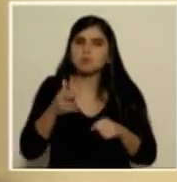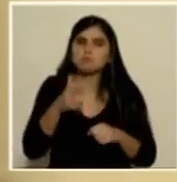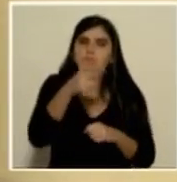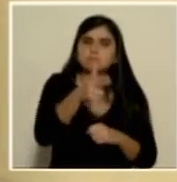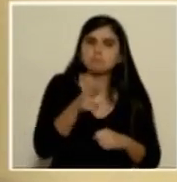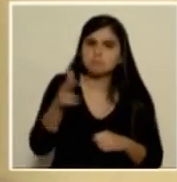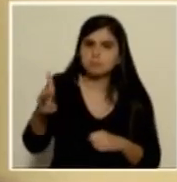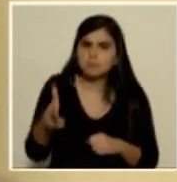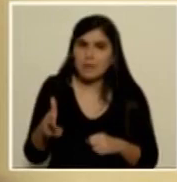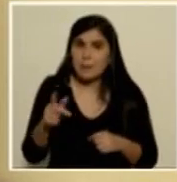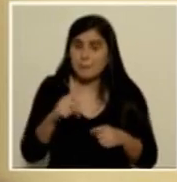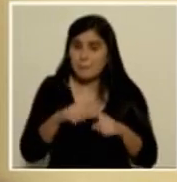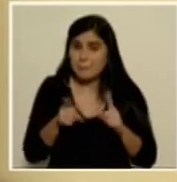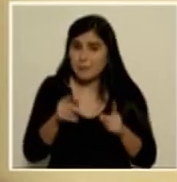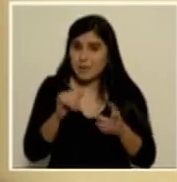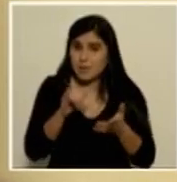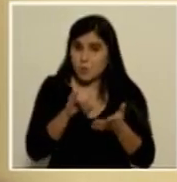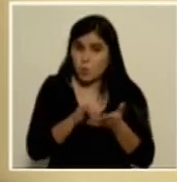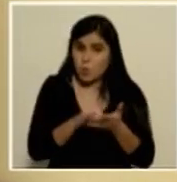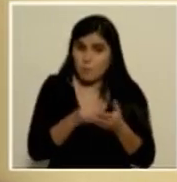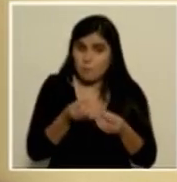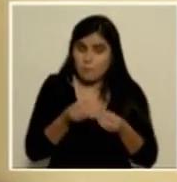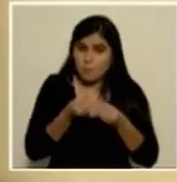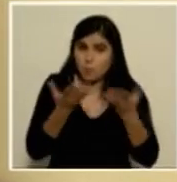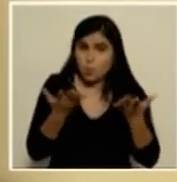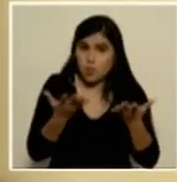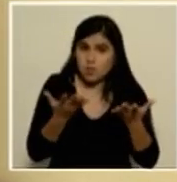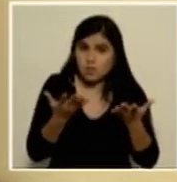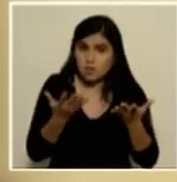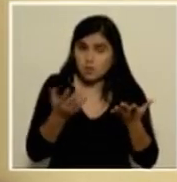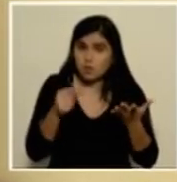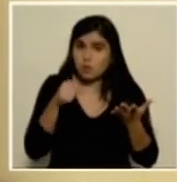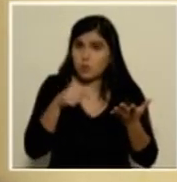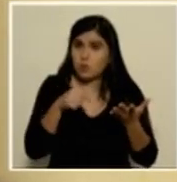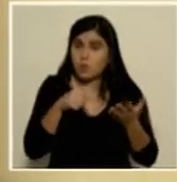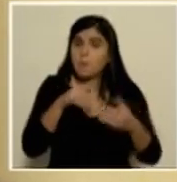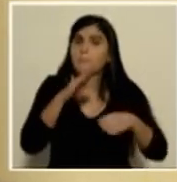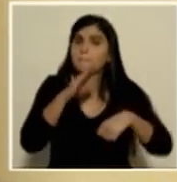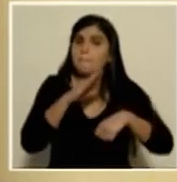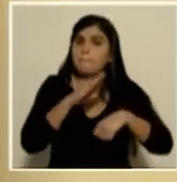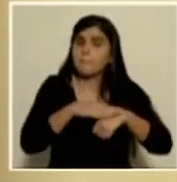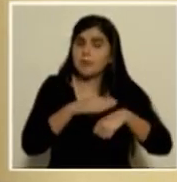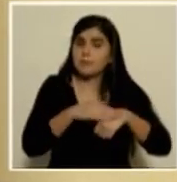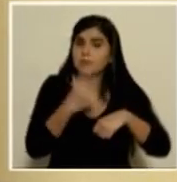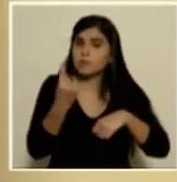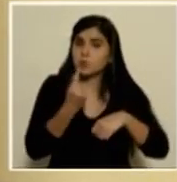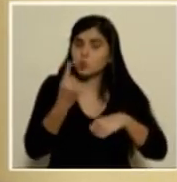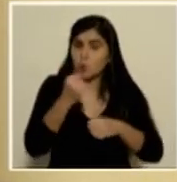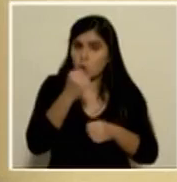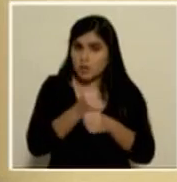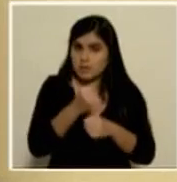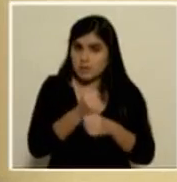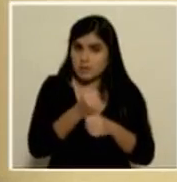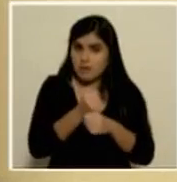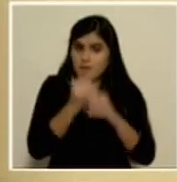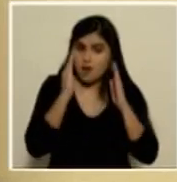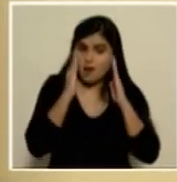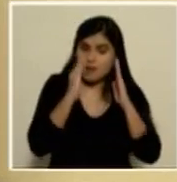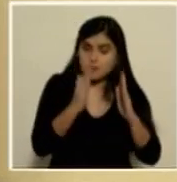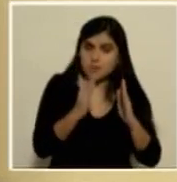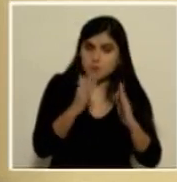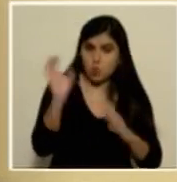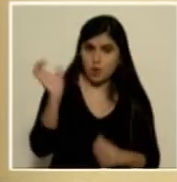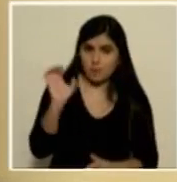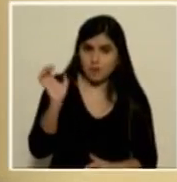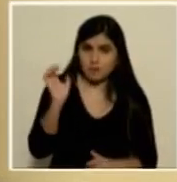va a ser para, incluso el sector público ya dijimos que va a ser permitido para los que están operando en la atención de la emergencia,